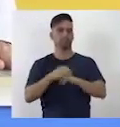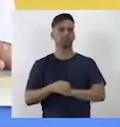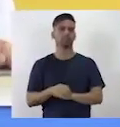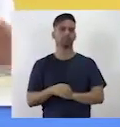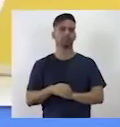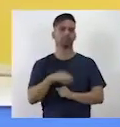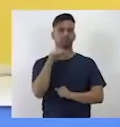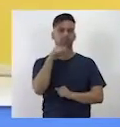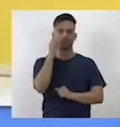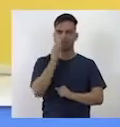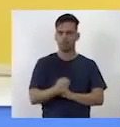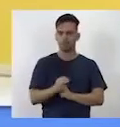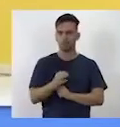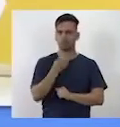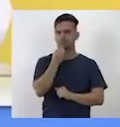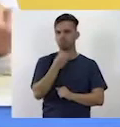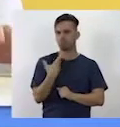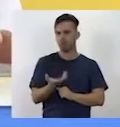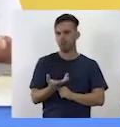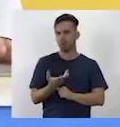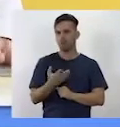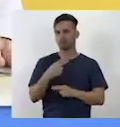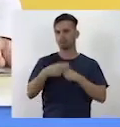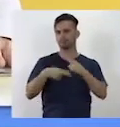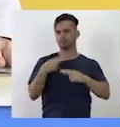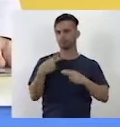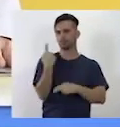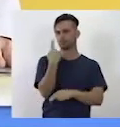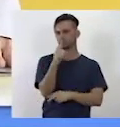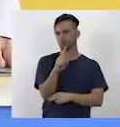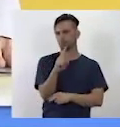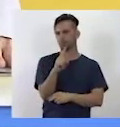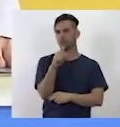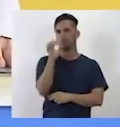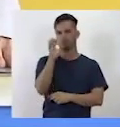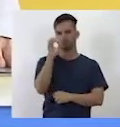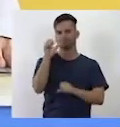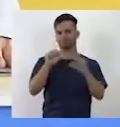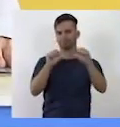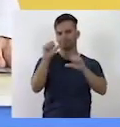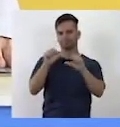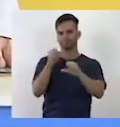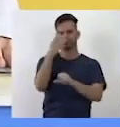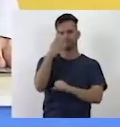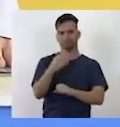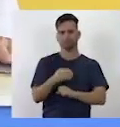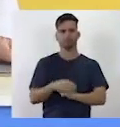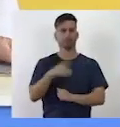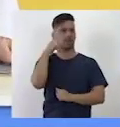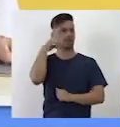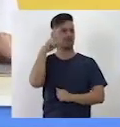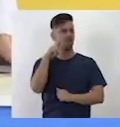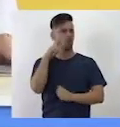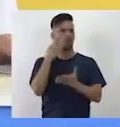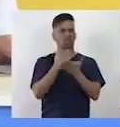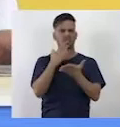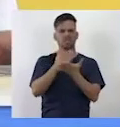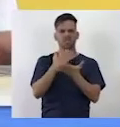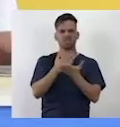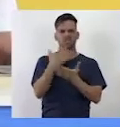potenciales y mi información pues usted va a poder hacer solo el ejercicio recuerden que esta clase el